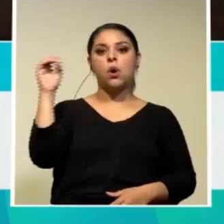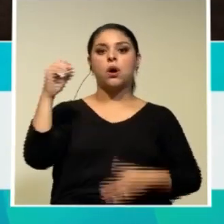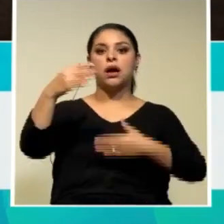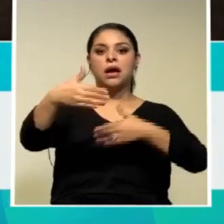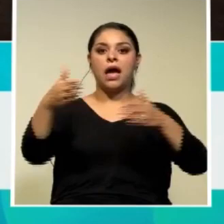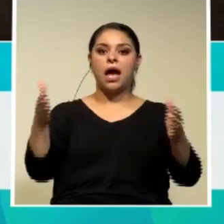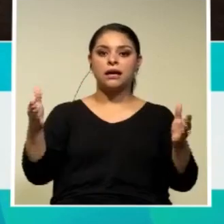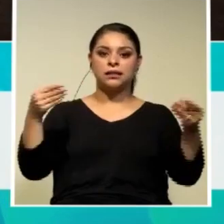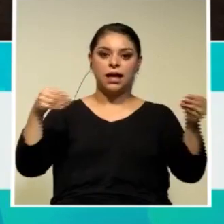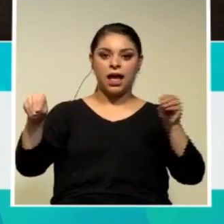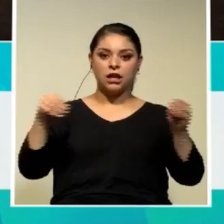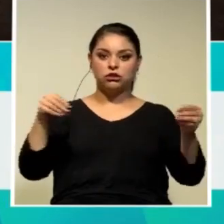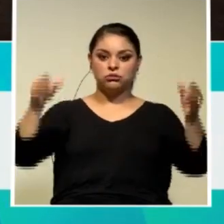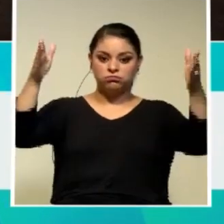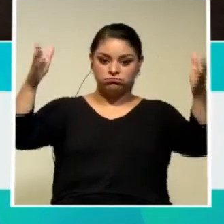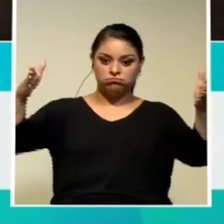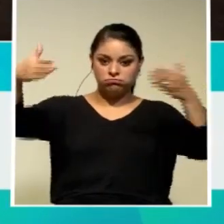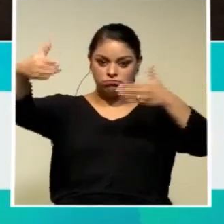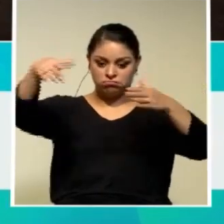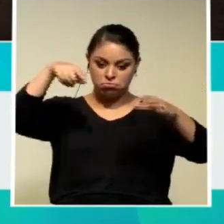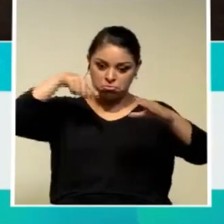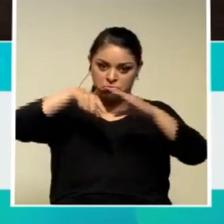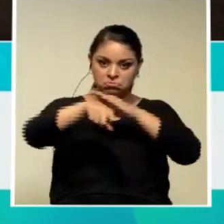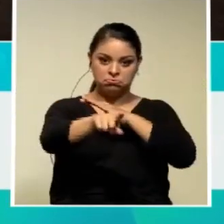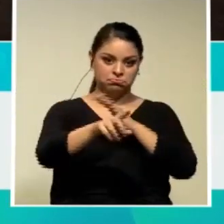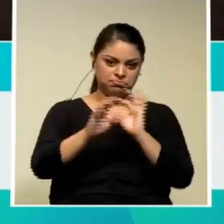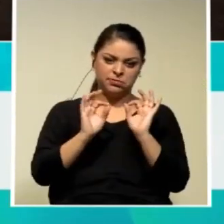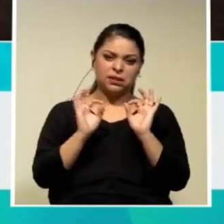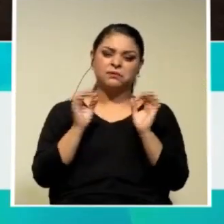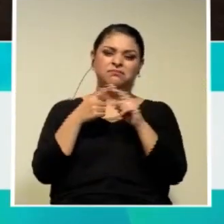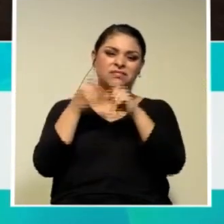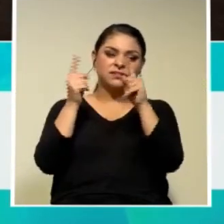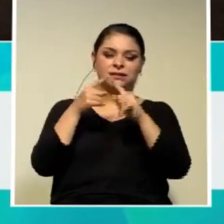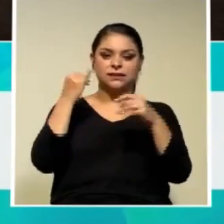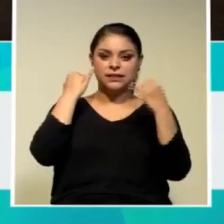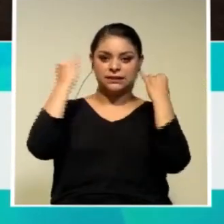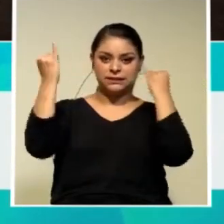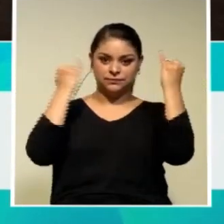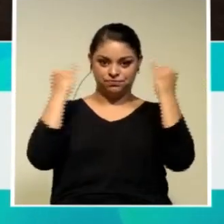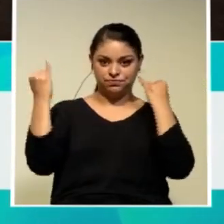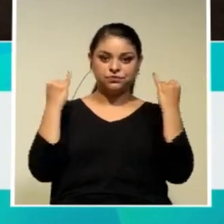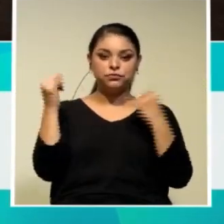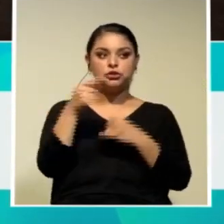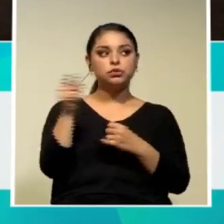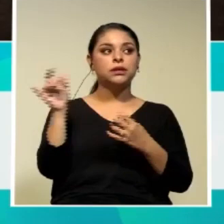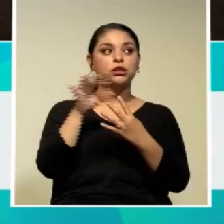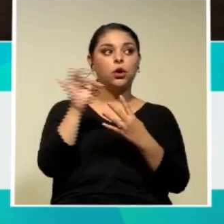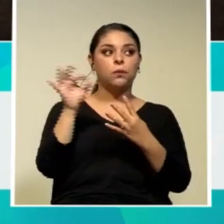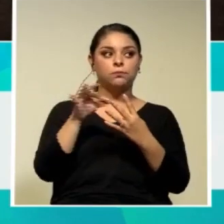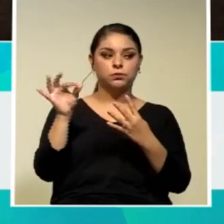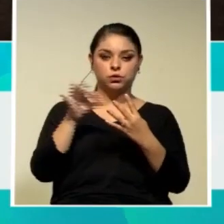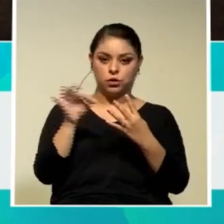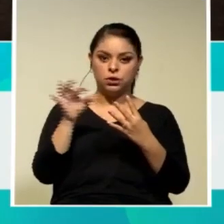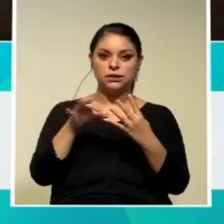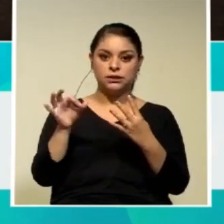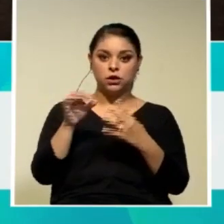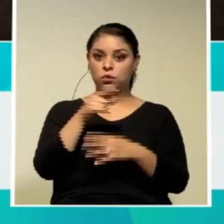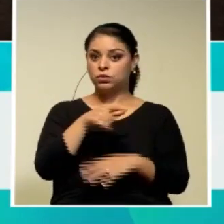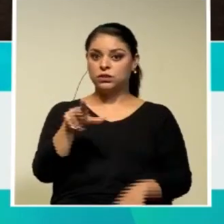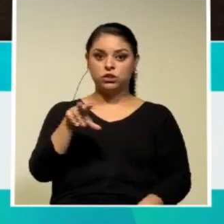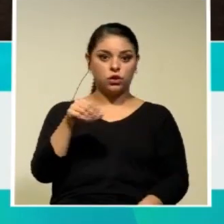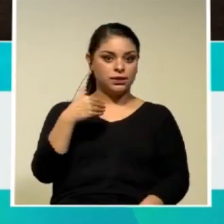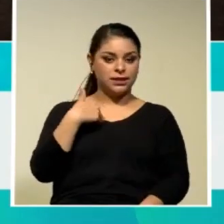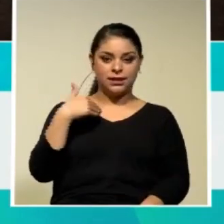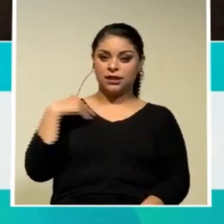y pasamos, ay, qué lindo, y ¿verdad? Pasamos por ahí, ¿verdad? Sí, vamos a. Entonces, vea que les damos varias, gracias, opciones, compañero, a los niños y las niñas. Si no tenemos